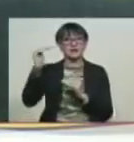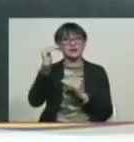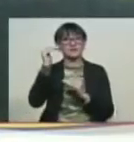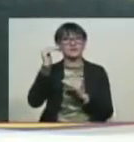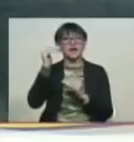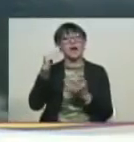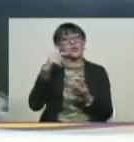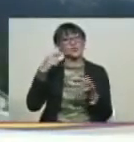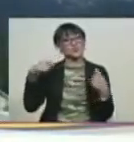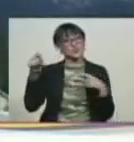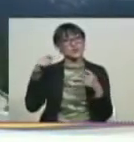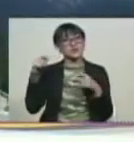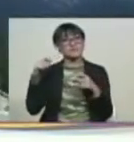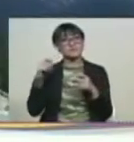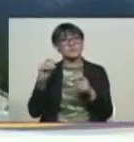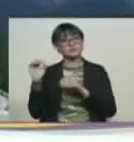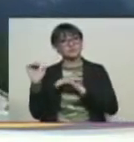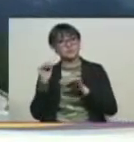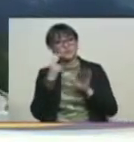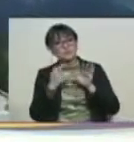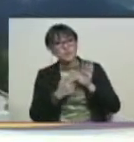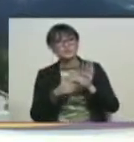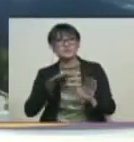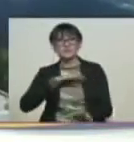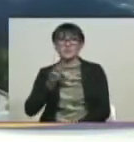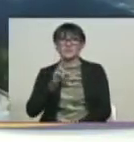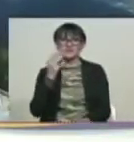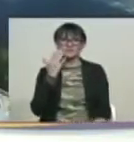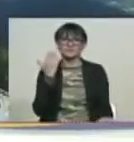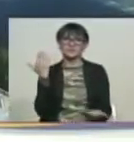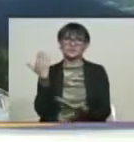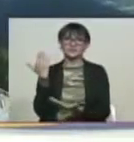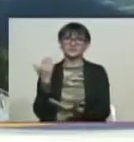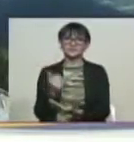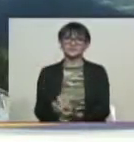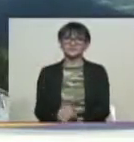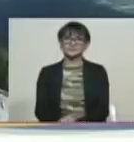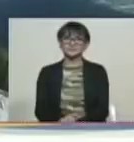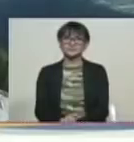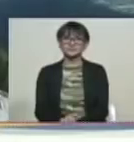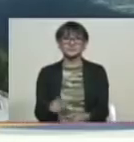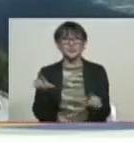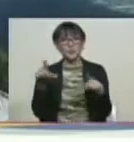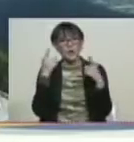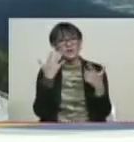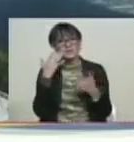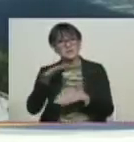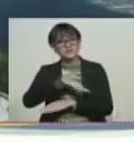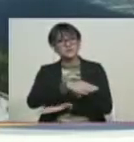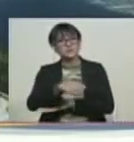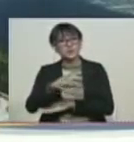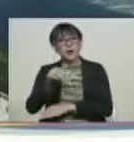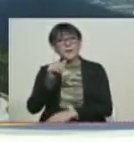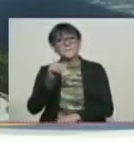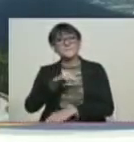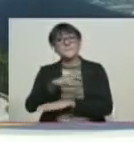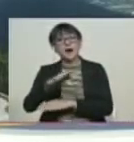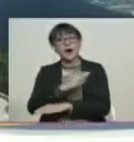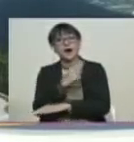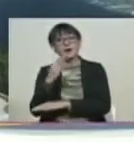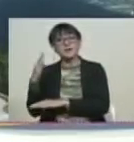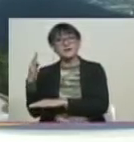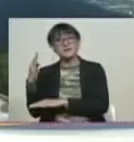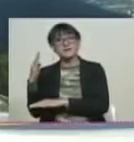producir turismo, ¿no? Mostrar la belleza. Miren, desde aquí usted puede ver La Guaira, el mar Caribe, y si